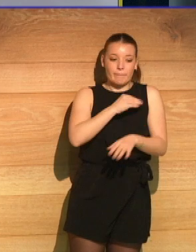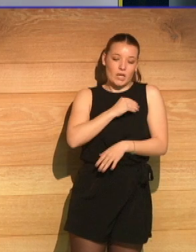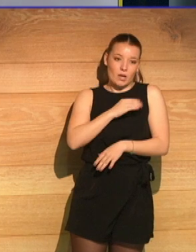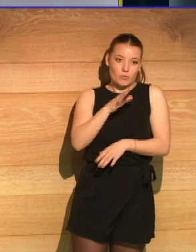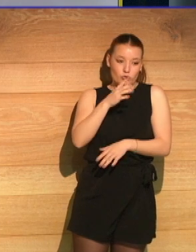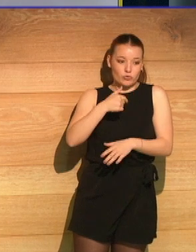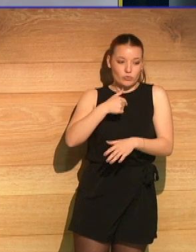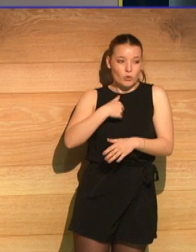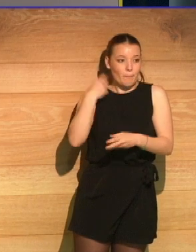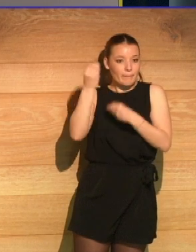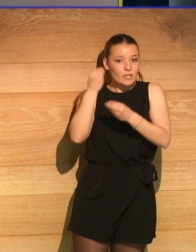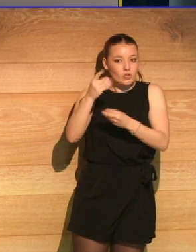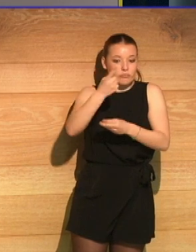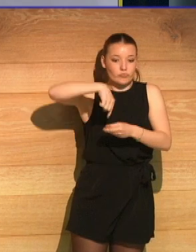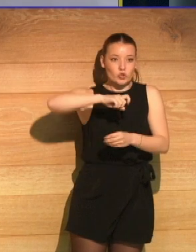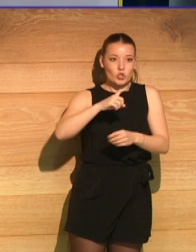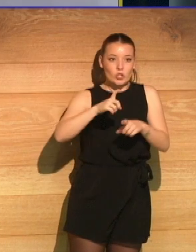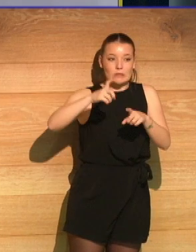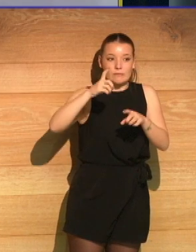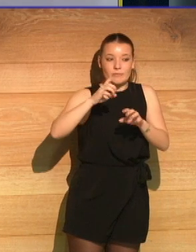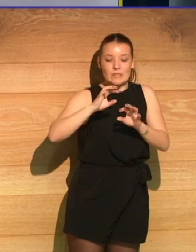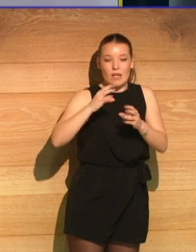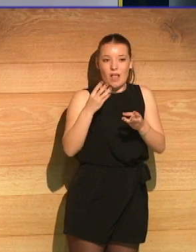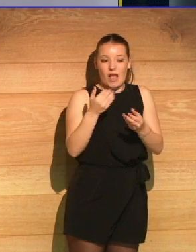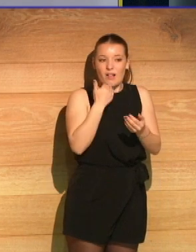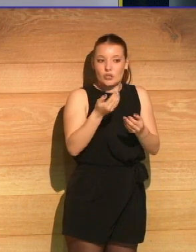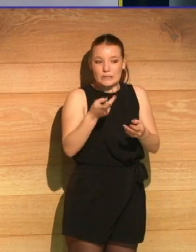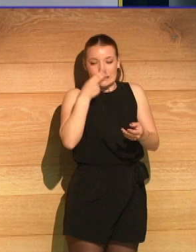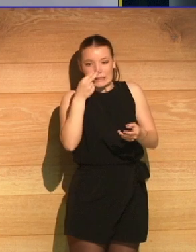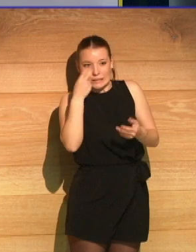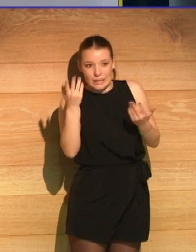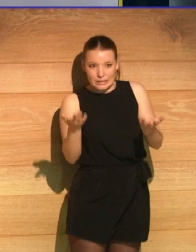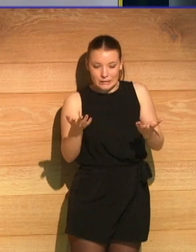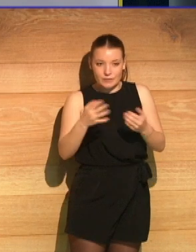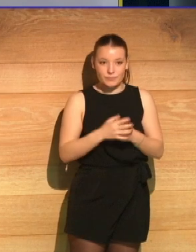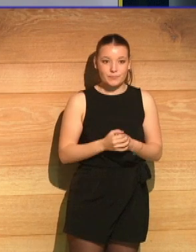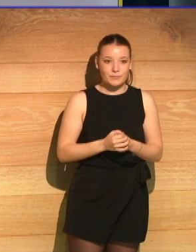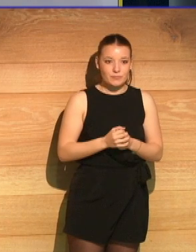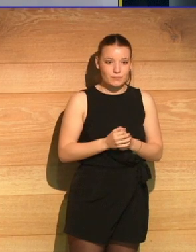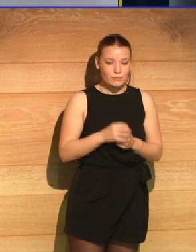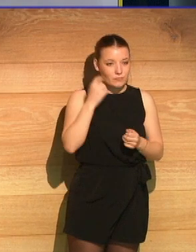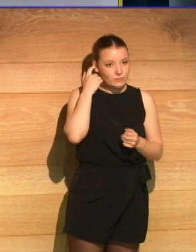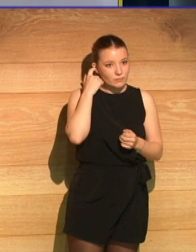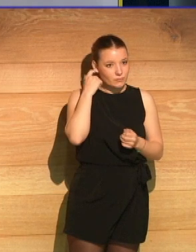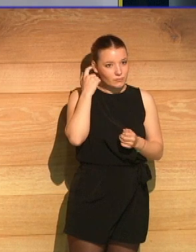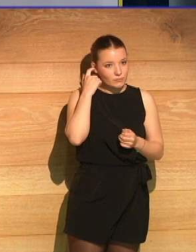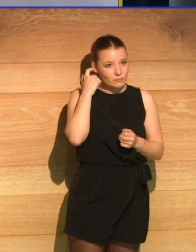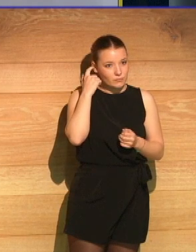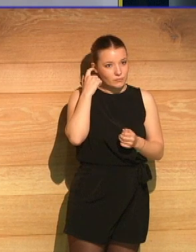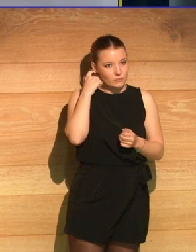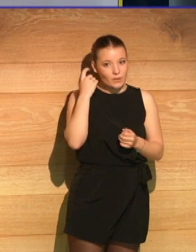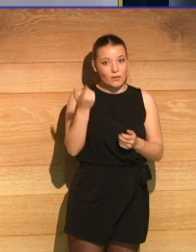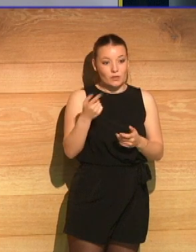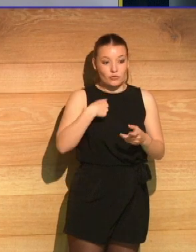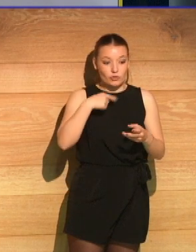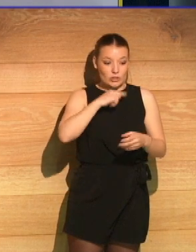interesante y perder una especie tan interesante, cuando formo parte de ella, no puede darme más que pena